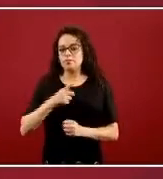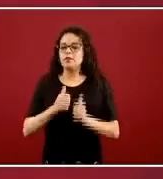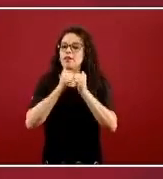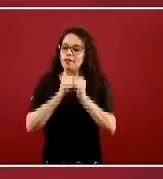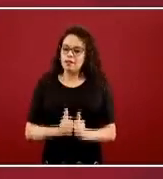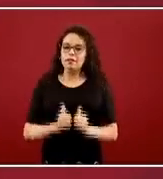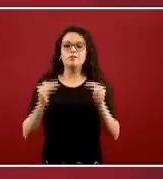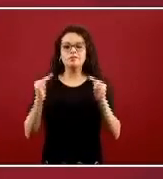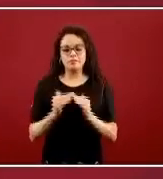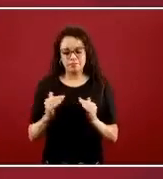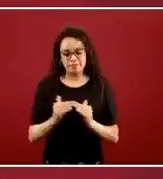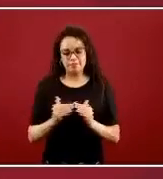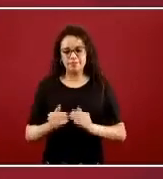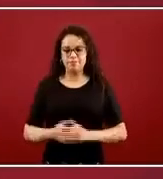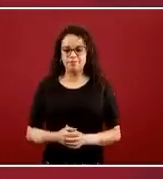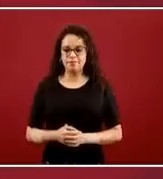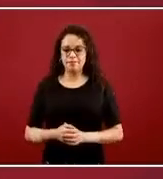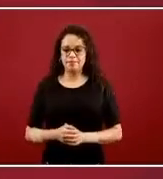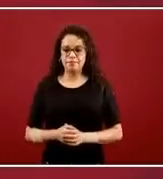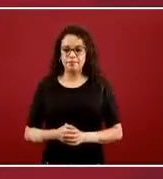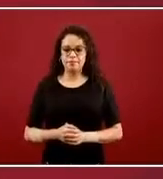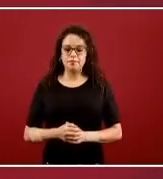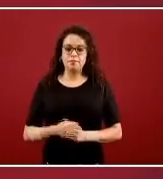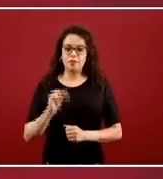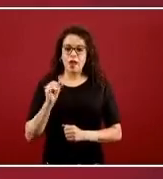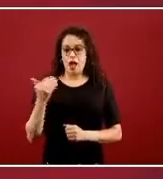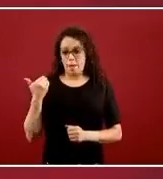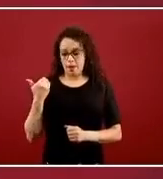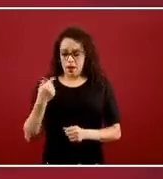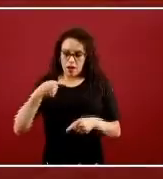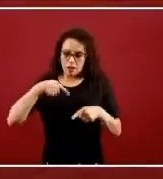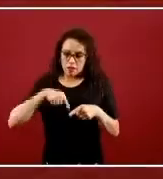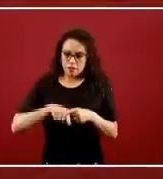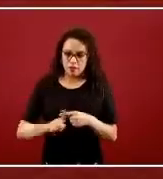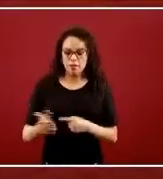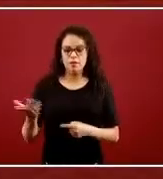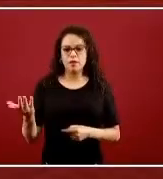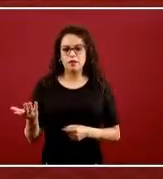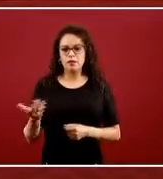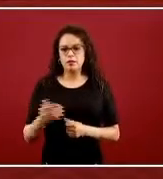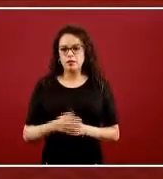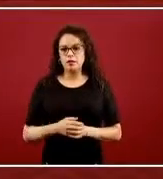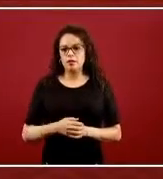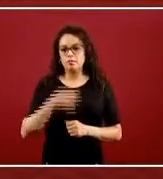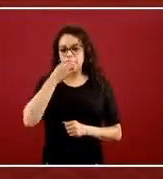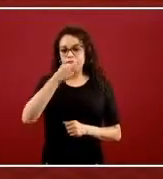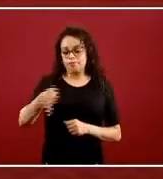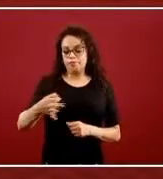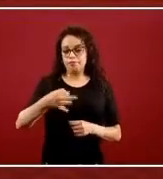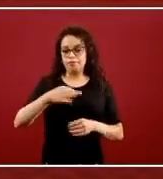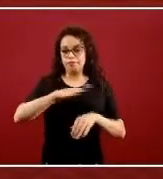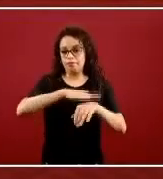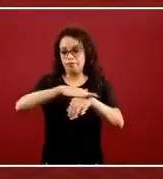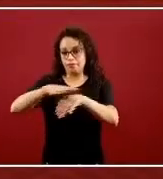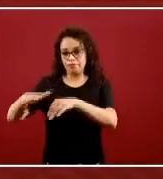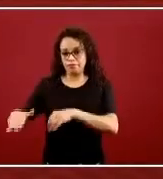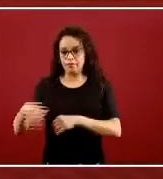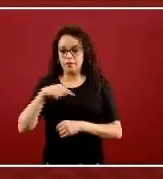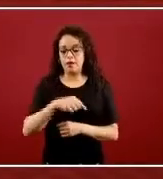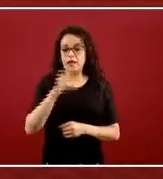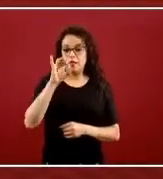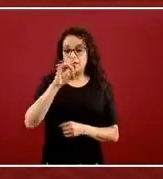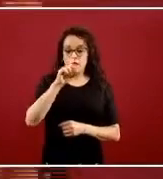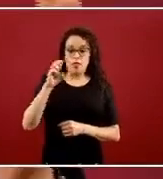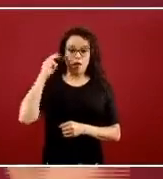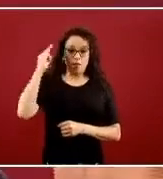insistiendo, el periodo apenas empezó con las nuevas disposiciones y abarca del 30 de marzo hasta el 30 de abril, en el